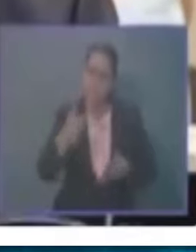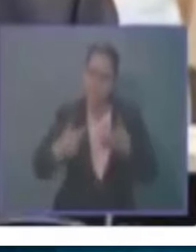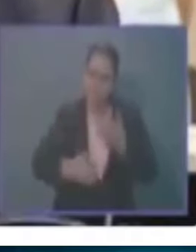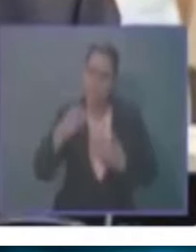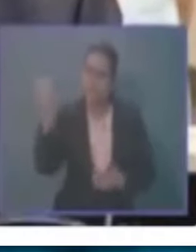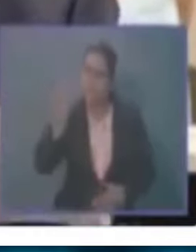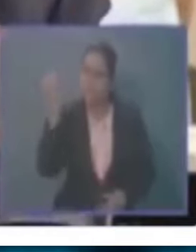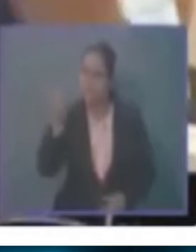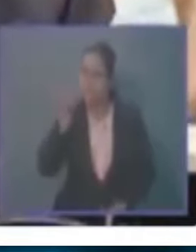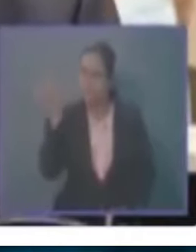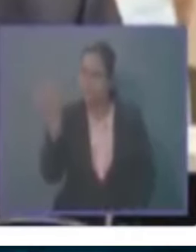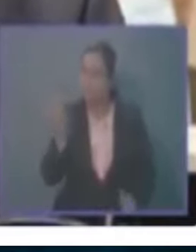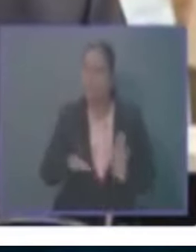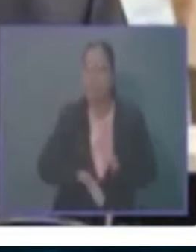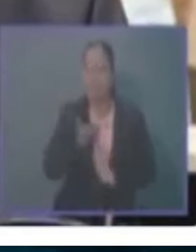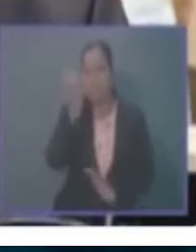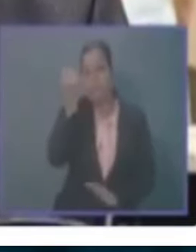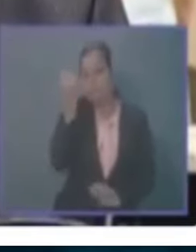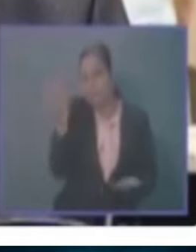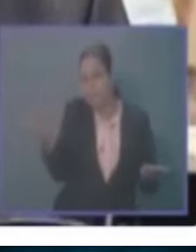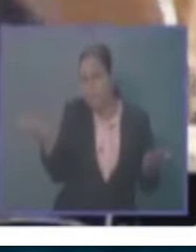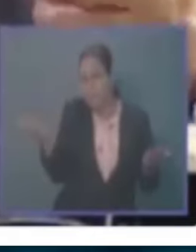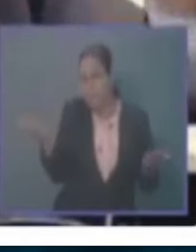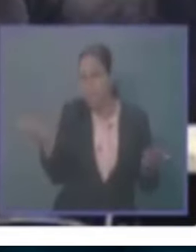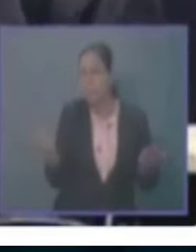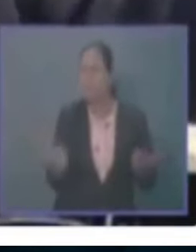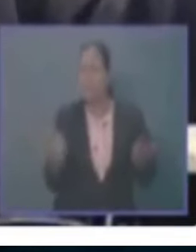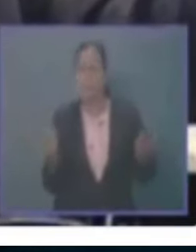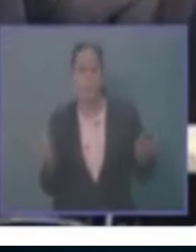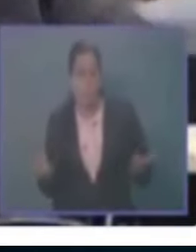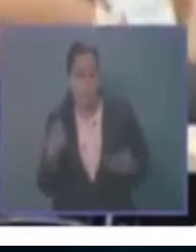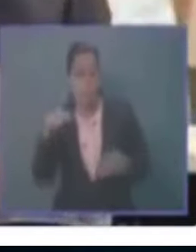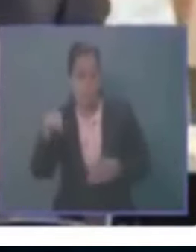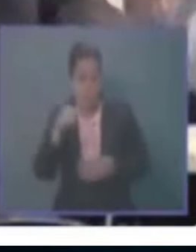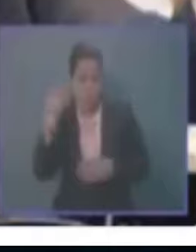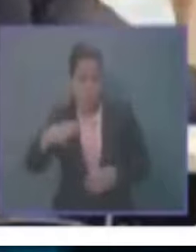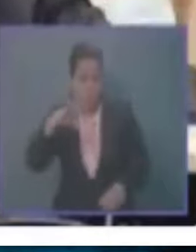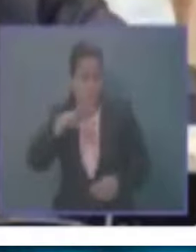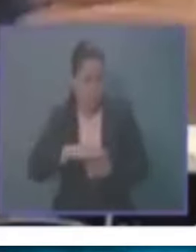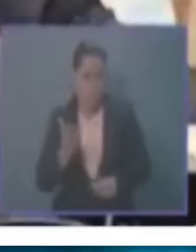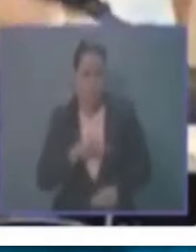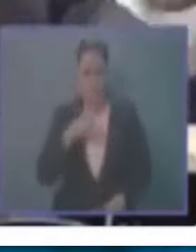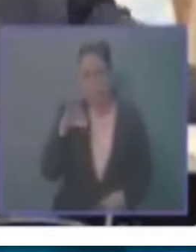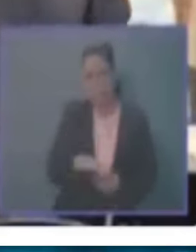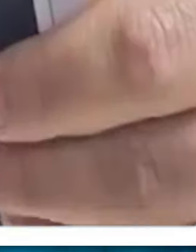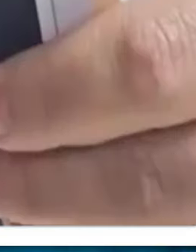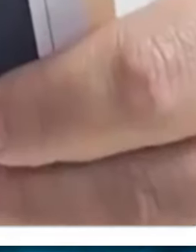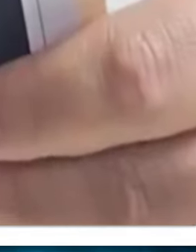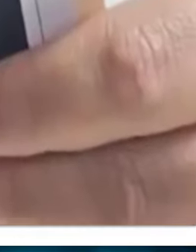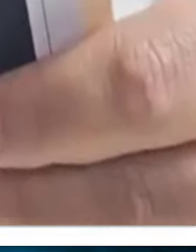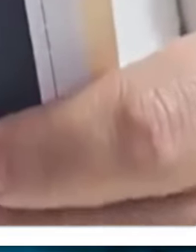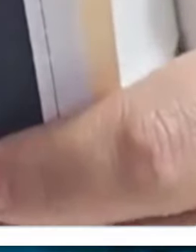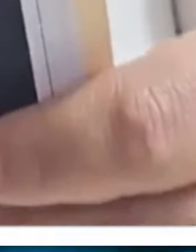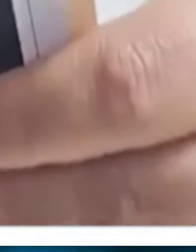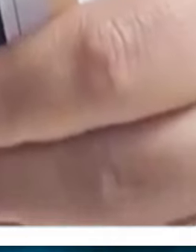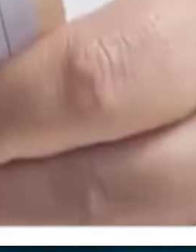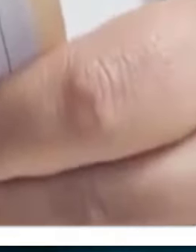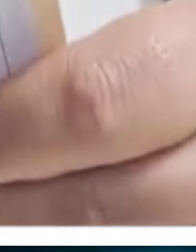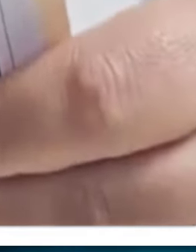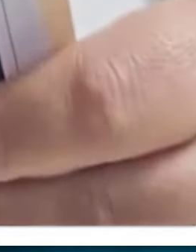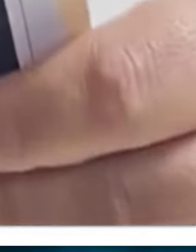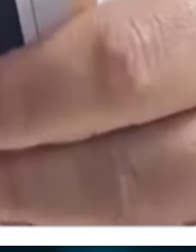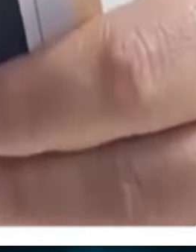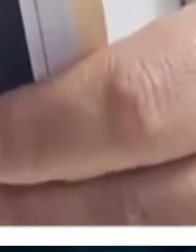en el país. Las pruebas presentadas señalan que los movimientos financieros de Romero no solo incrementaron su patrimonio de